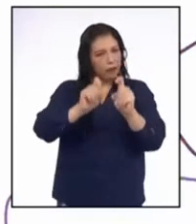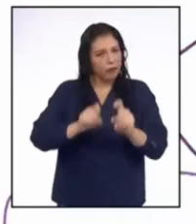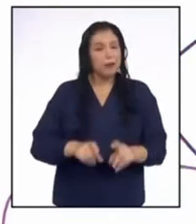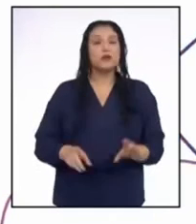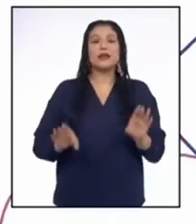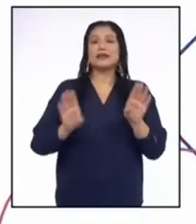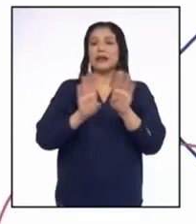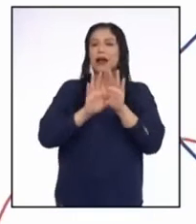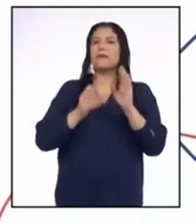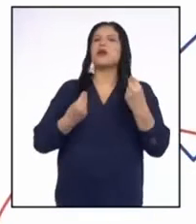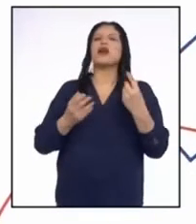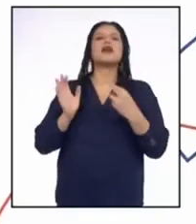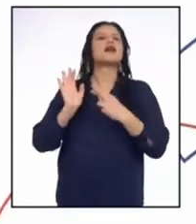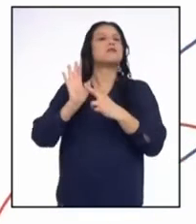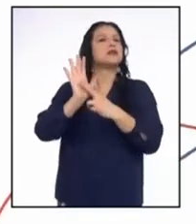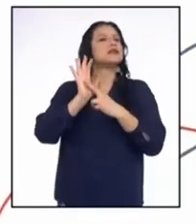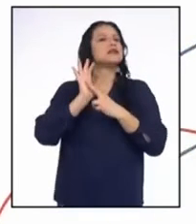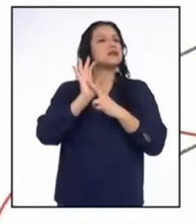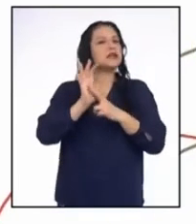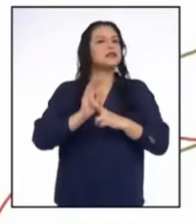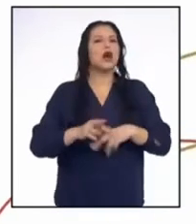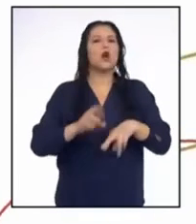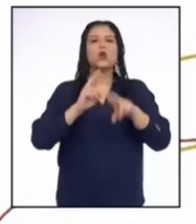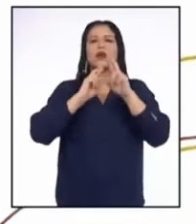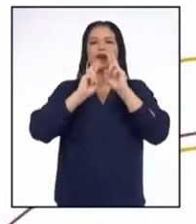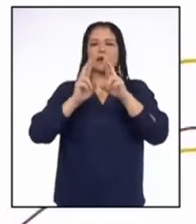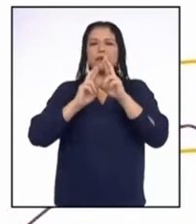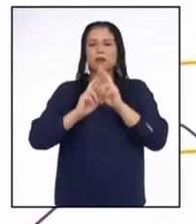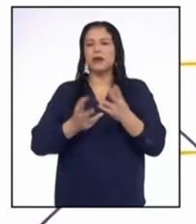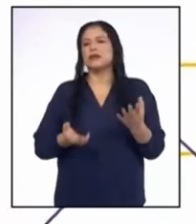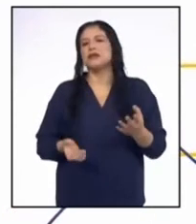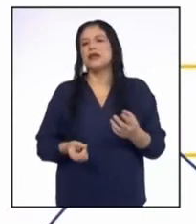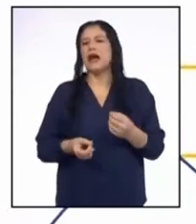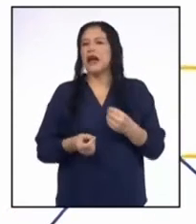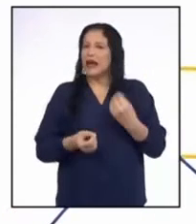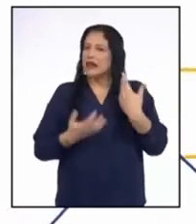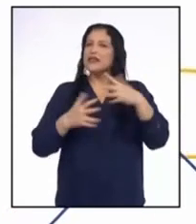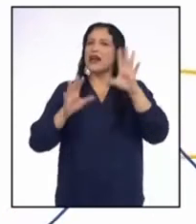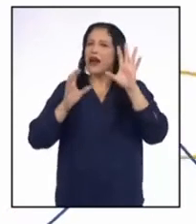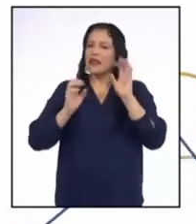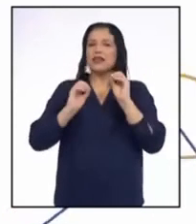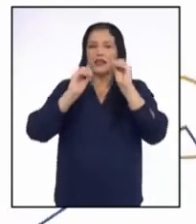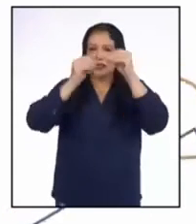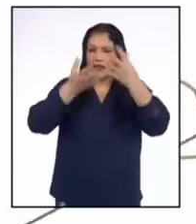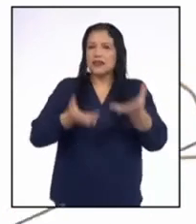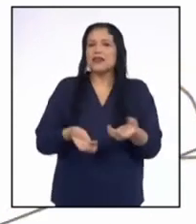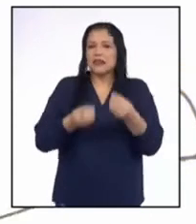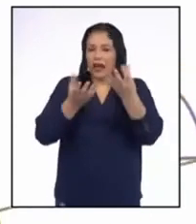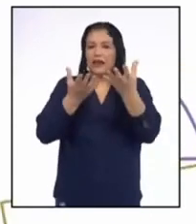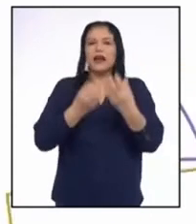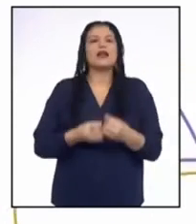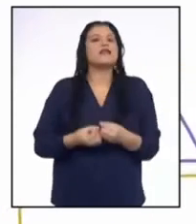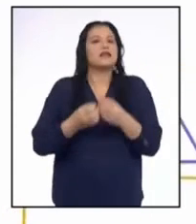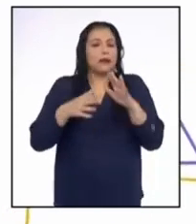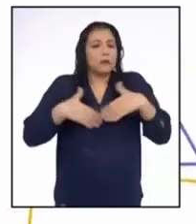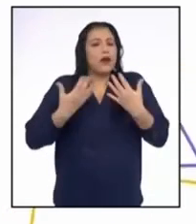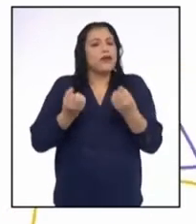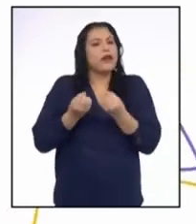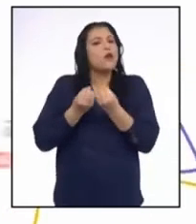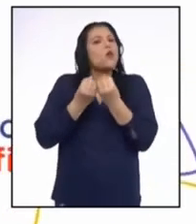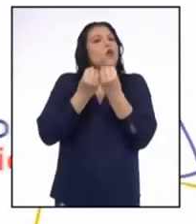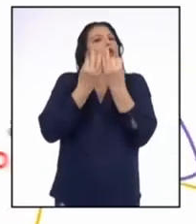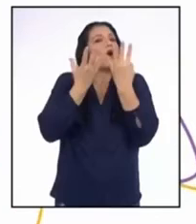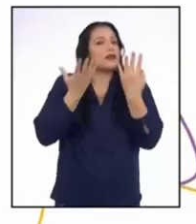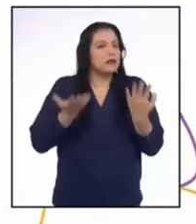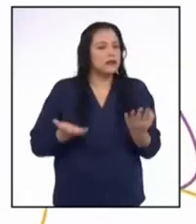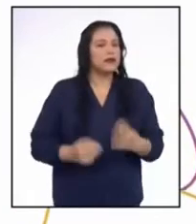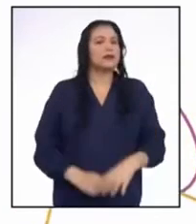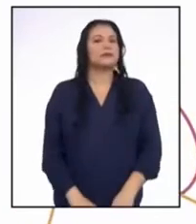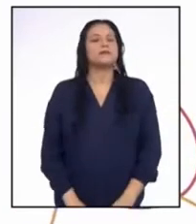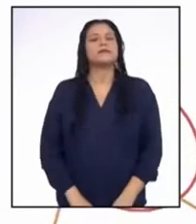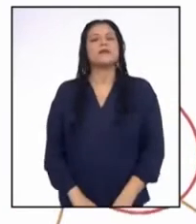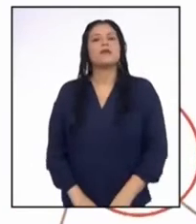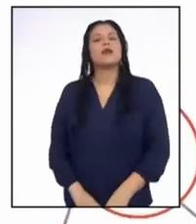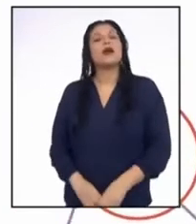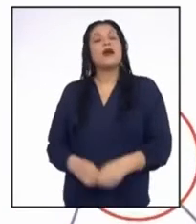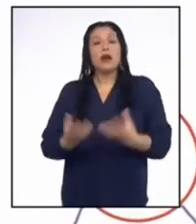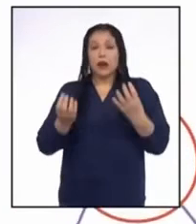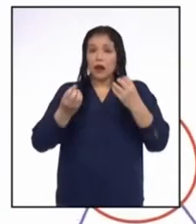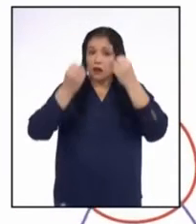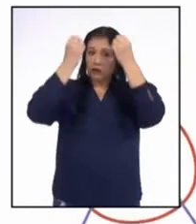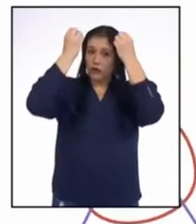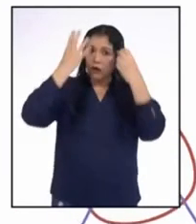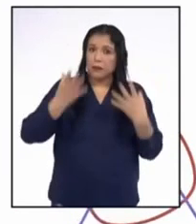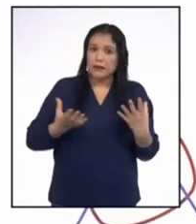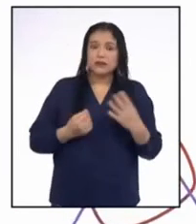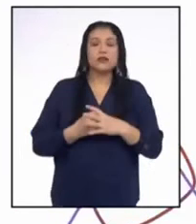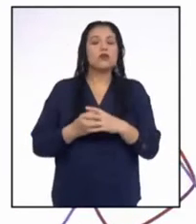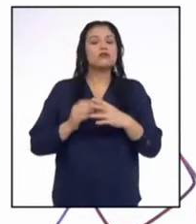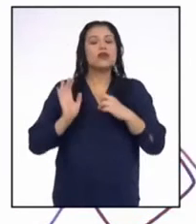cerradas, porque representan una respuesta prefijada y sus datos son cuantificables. Los datos de la muestra